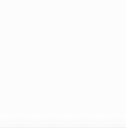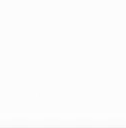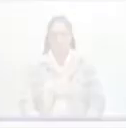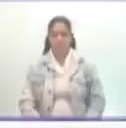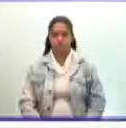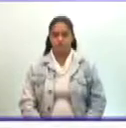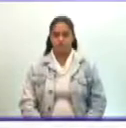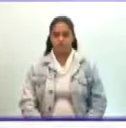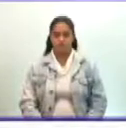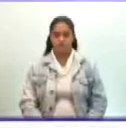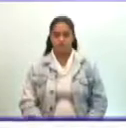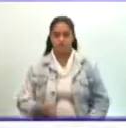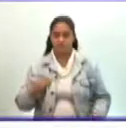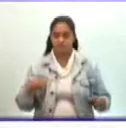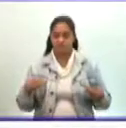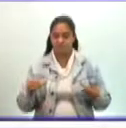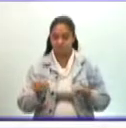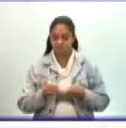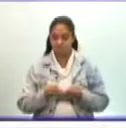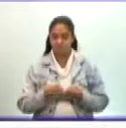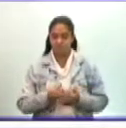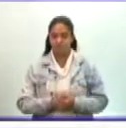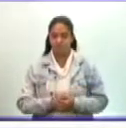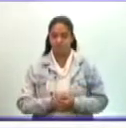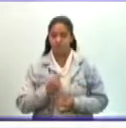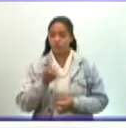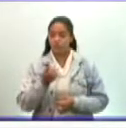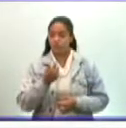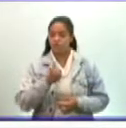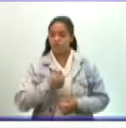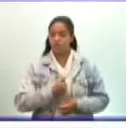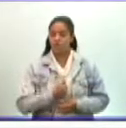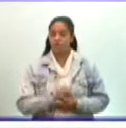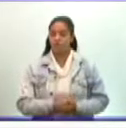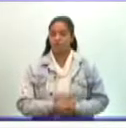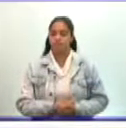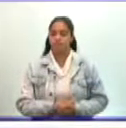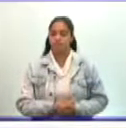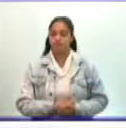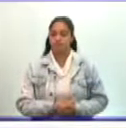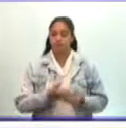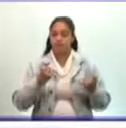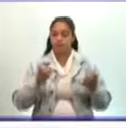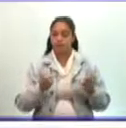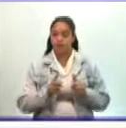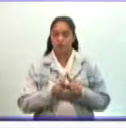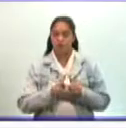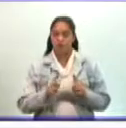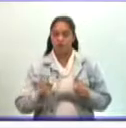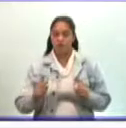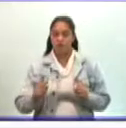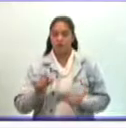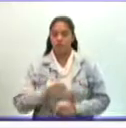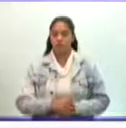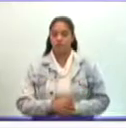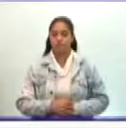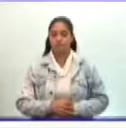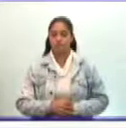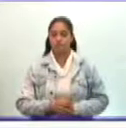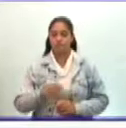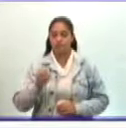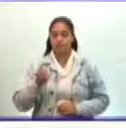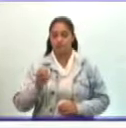Vamos de conjunto, ustedes y yo, a calcular la longitud del segmento